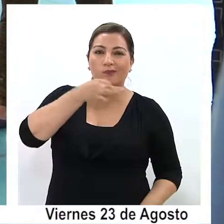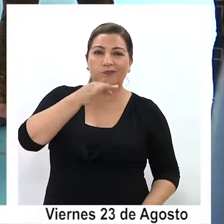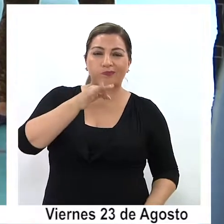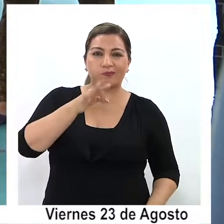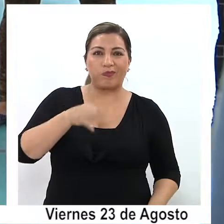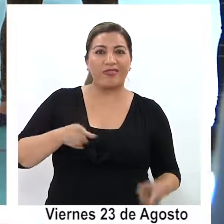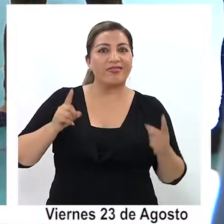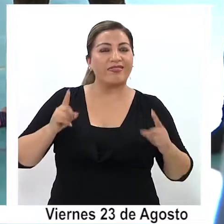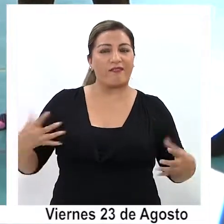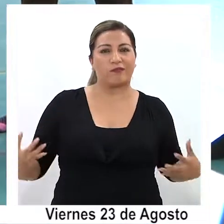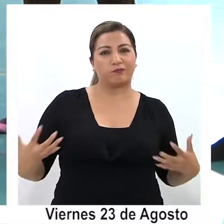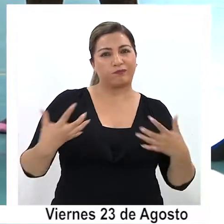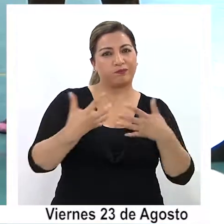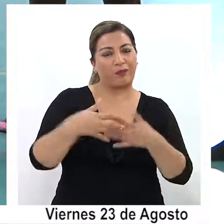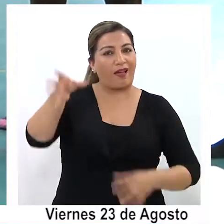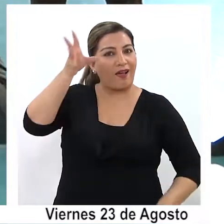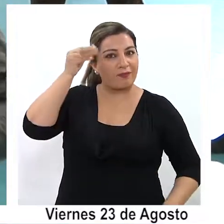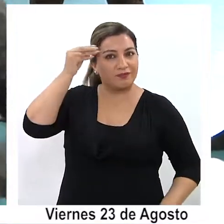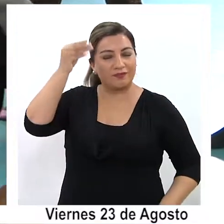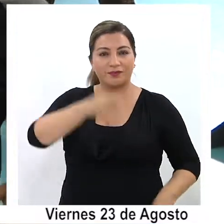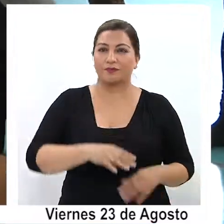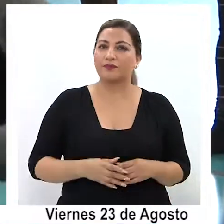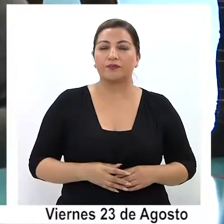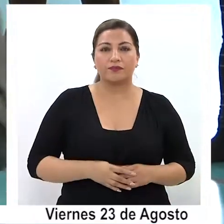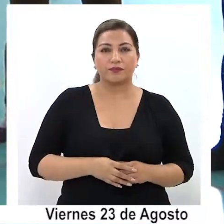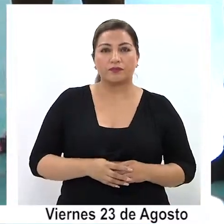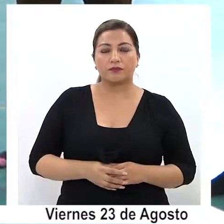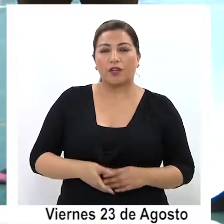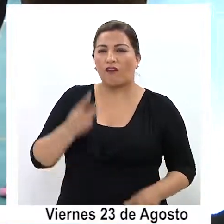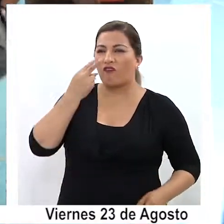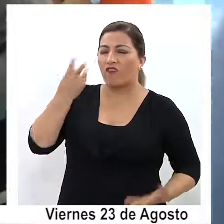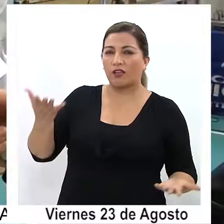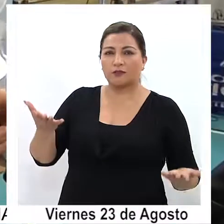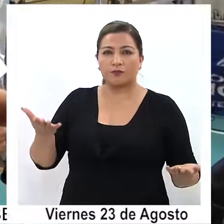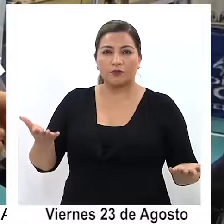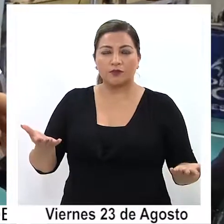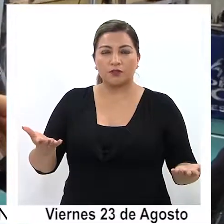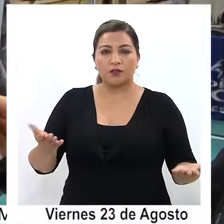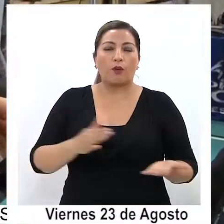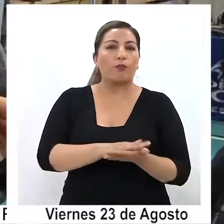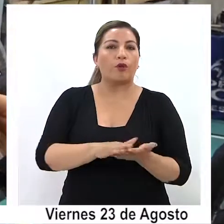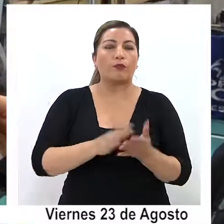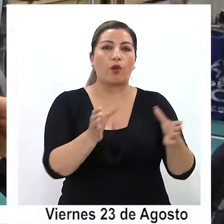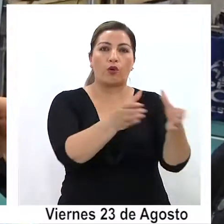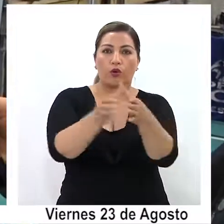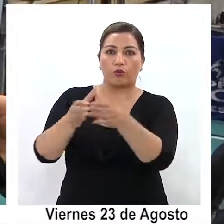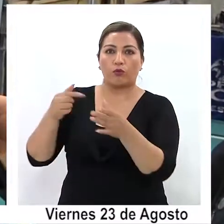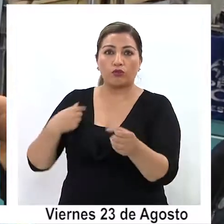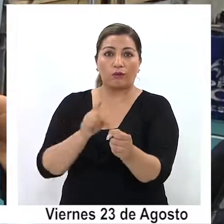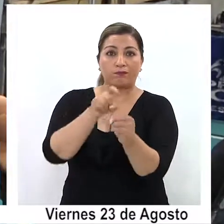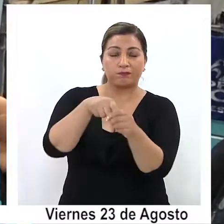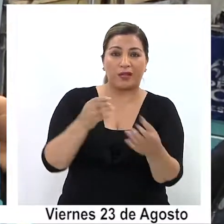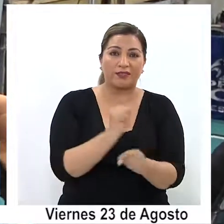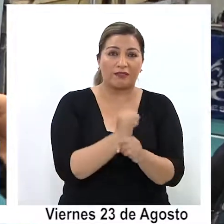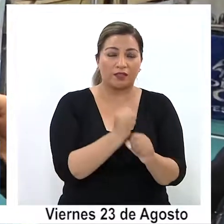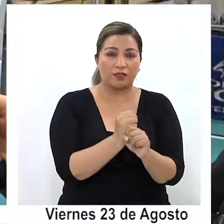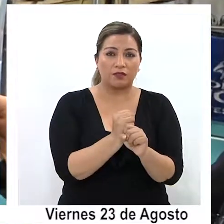chilenos deben afianzar el aprendizaje. Veo, por ejemplo, en los grupos que estuve hoy,